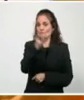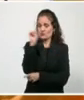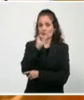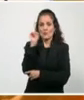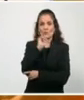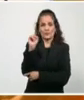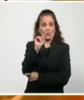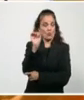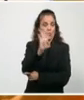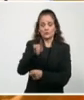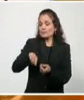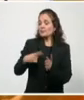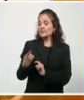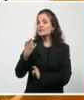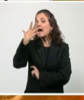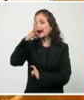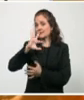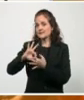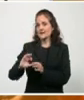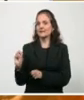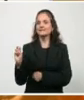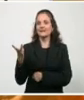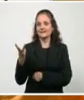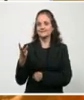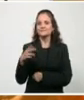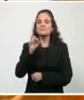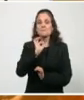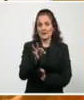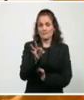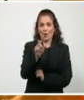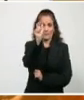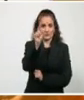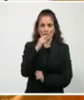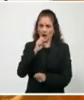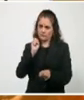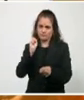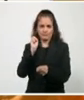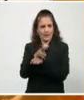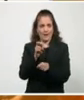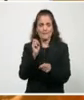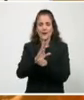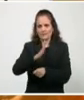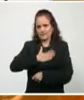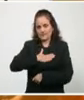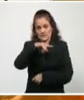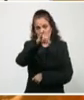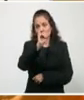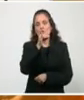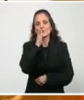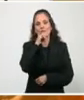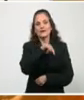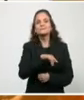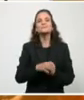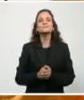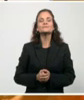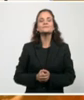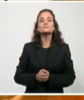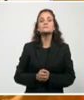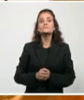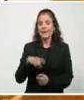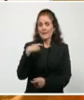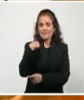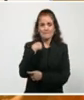al hit de oro de Yoandri Urguelles en la séptima entrada para dejar tendidos en el terreno a los Cazadores. La victoria fue para Brian